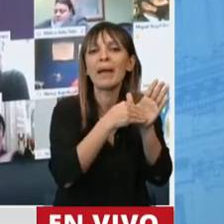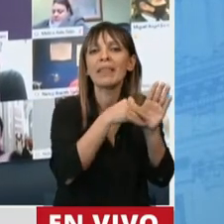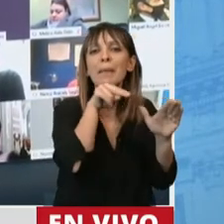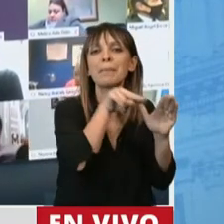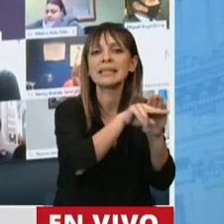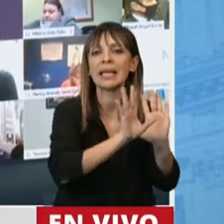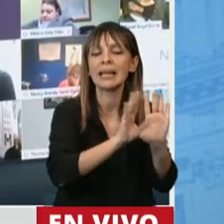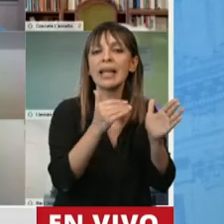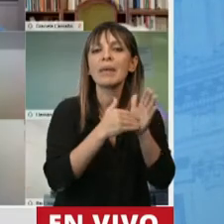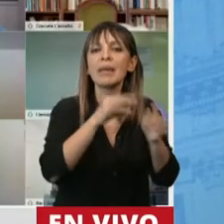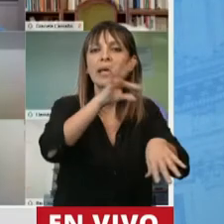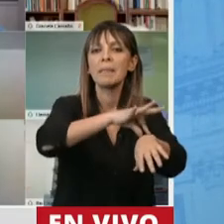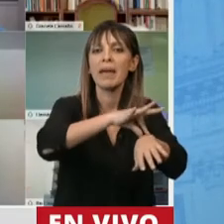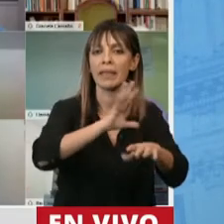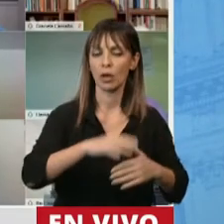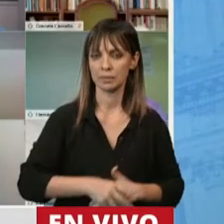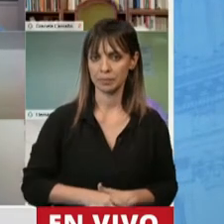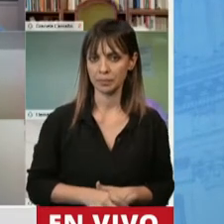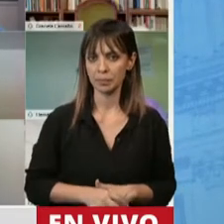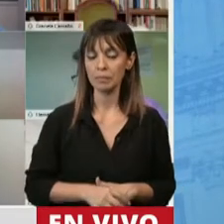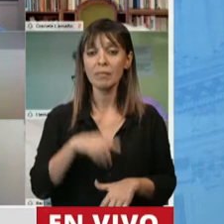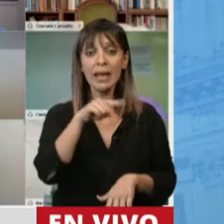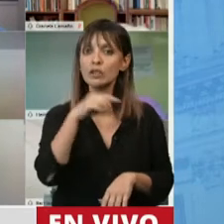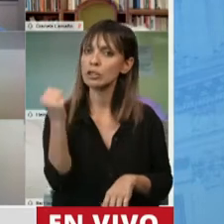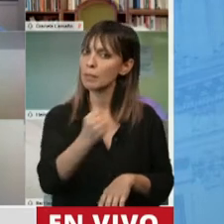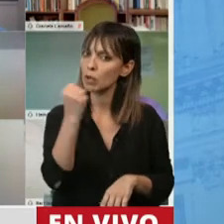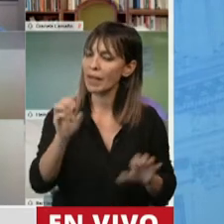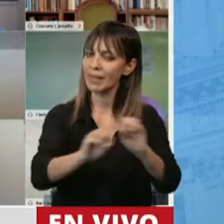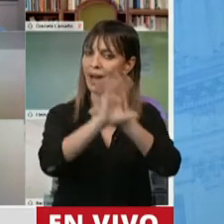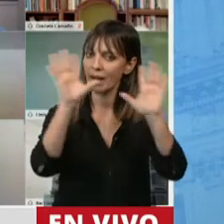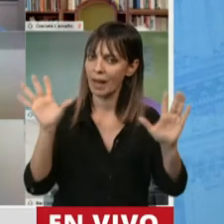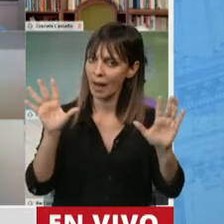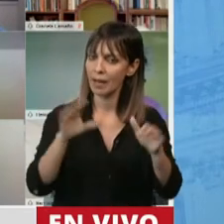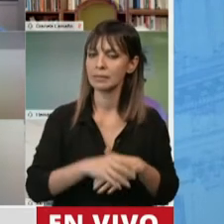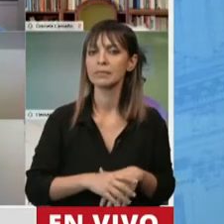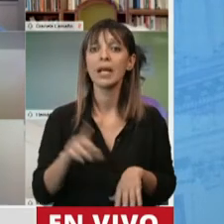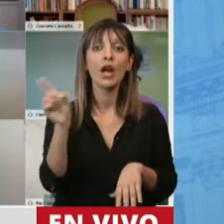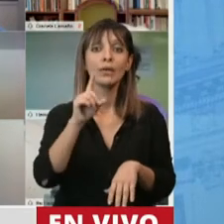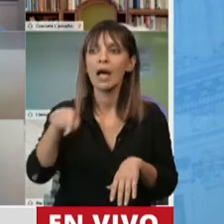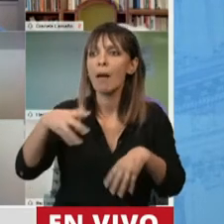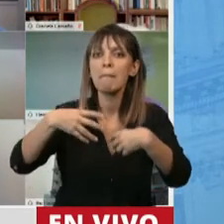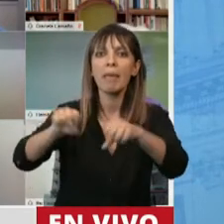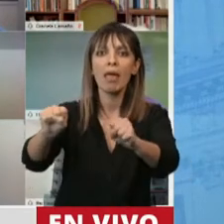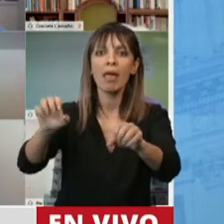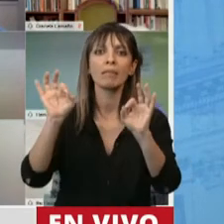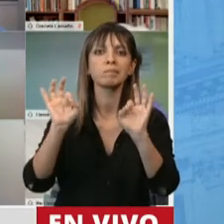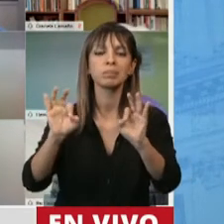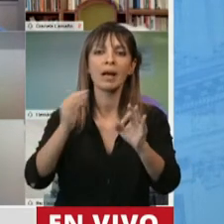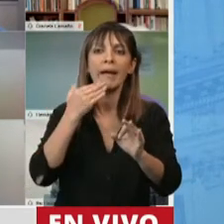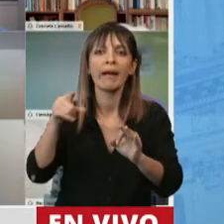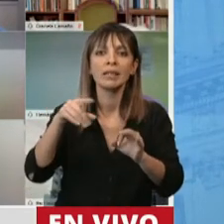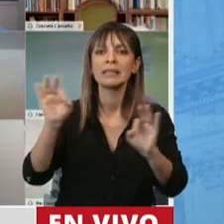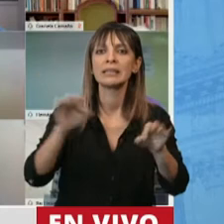del médico que intervenga. Esto es muy importante que quede claro. No es que se ha descubierto la cura y el